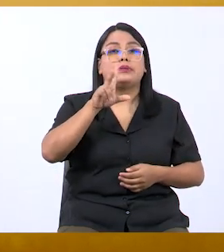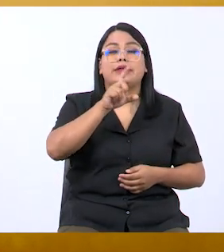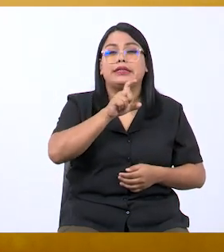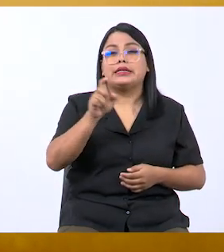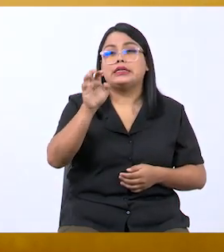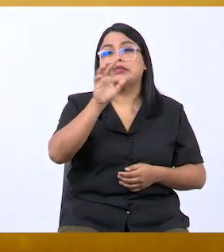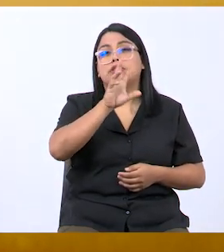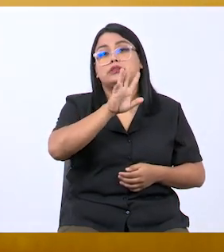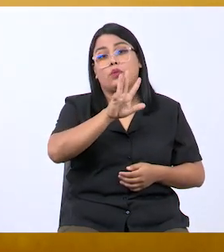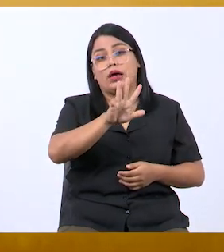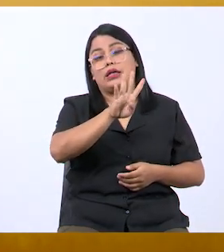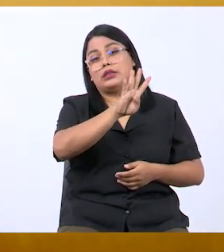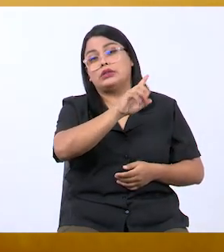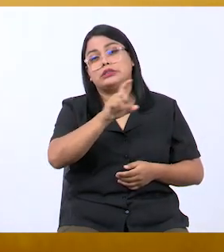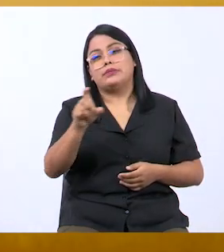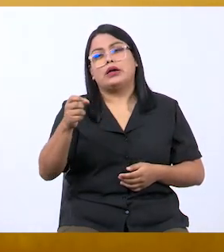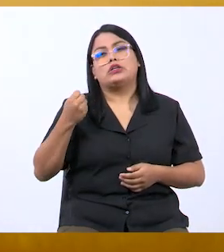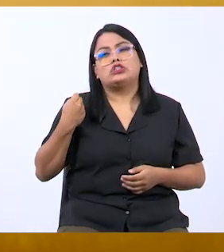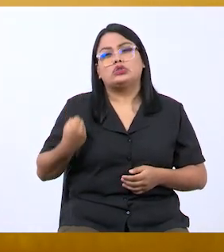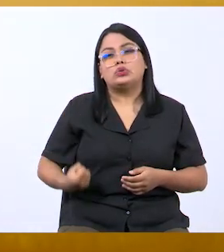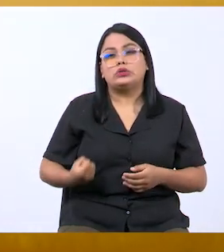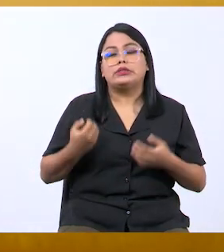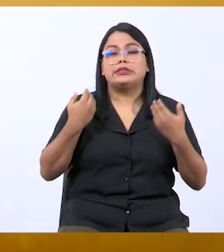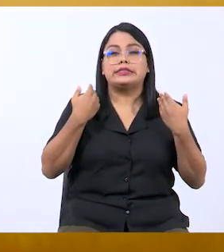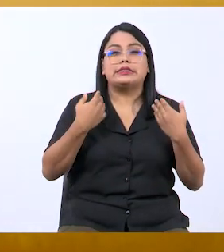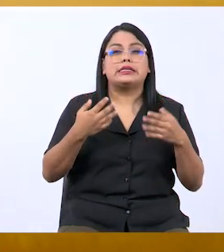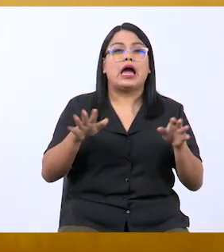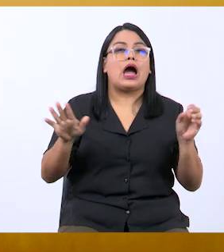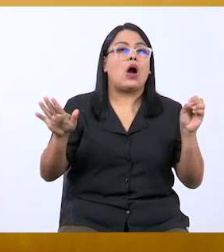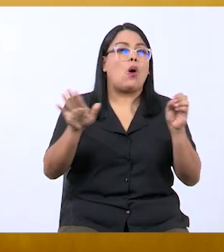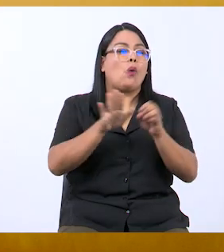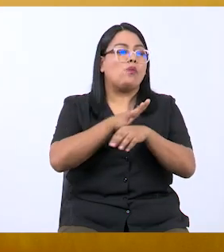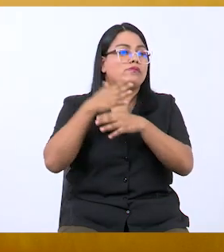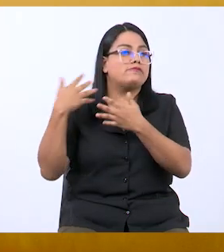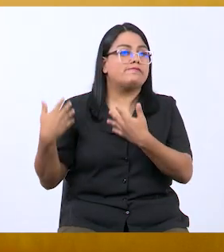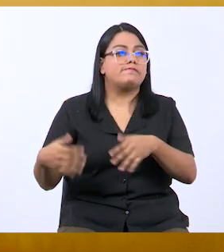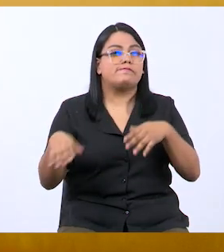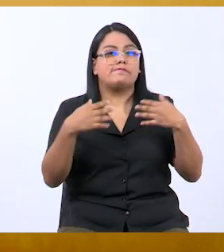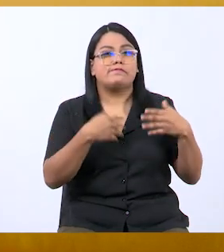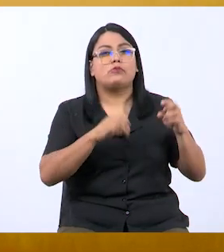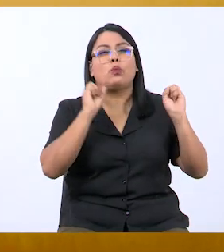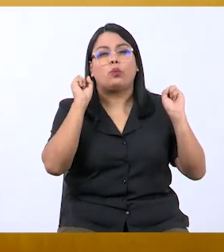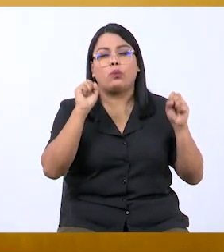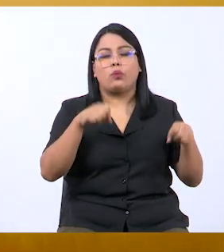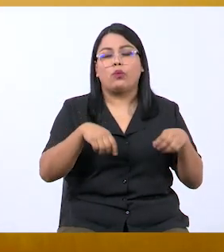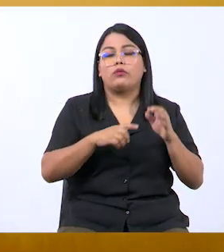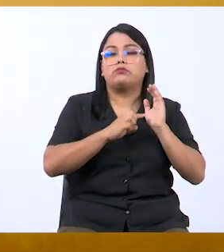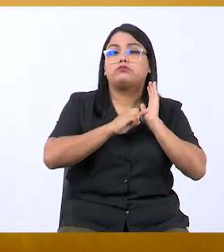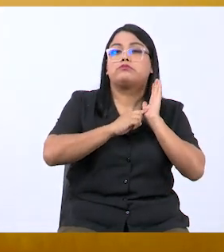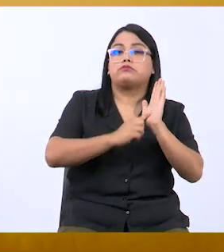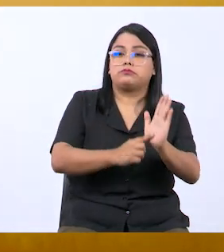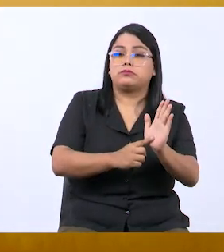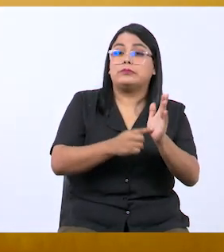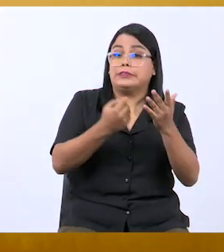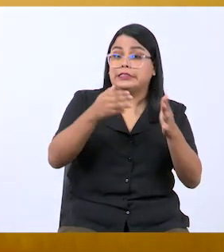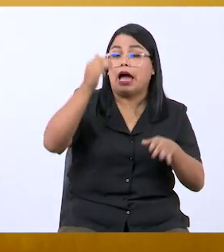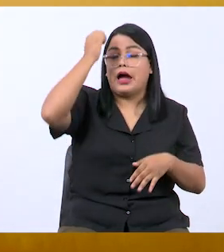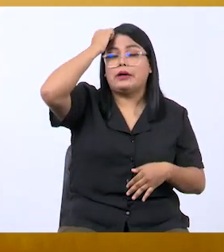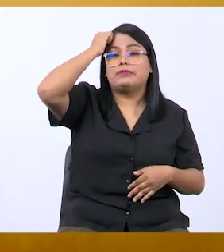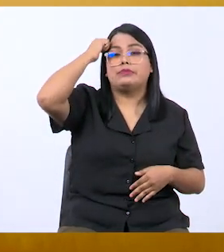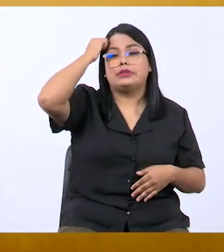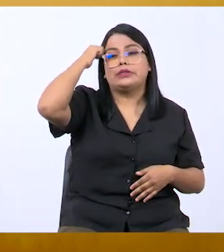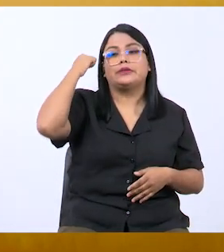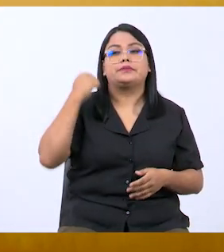semana 3 o la semana 4, el estudiantado ha transitado por una serie de actividades que le permiten poner en evidencia eso que ha